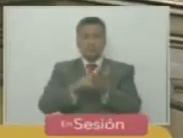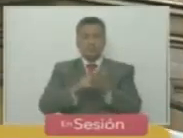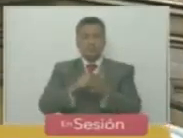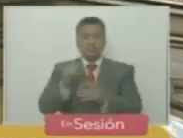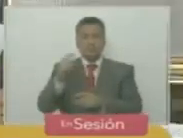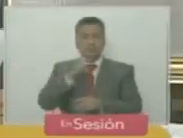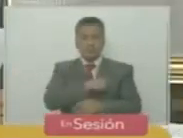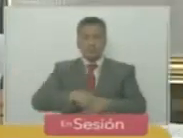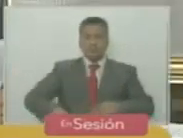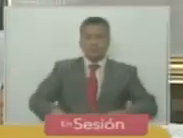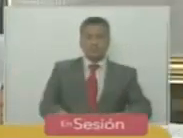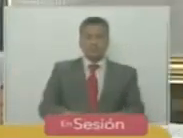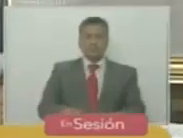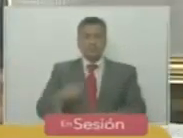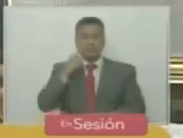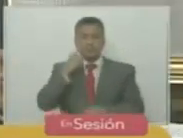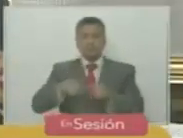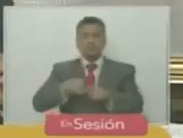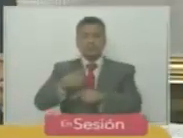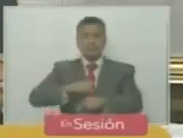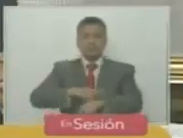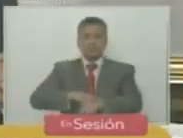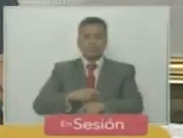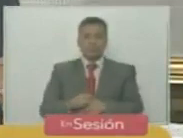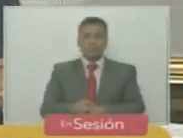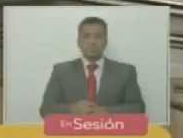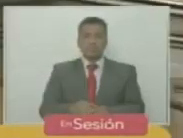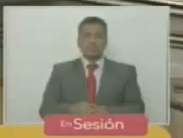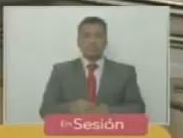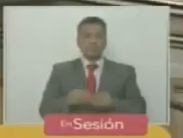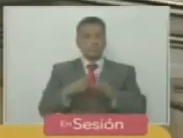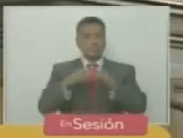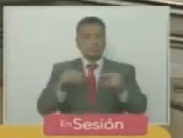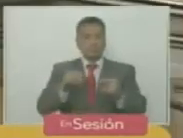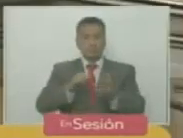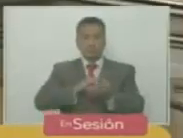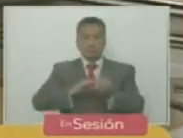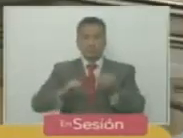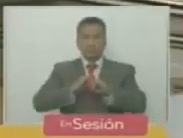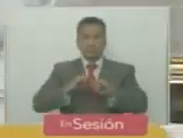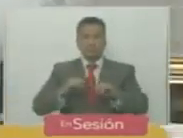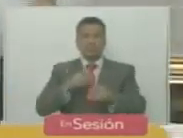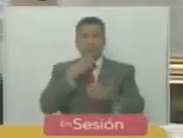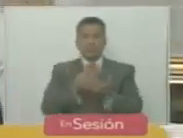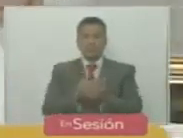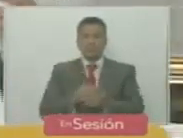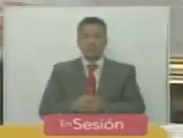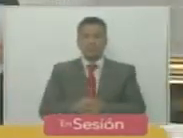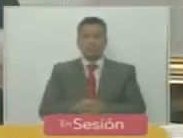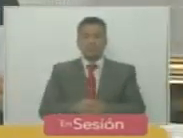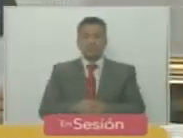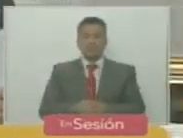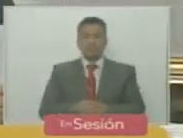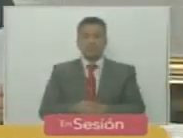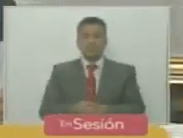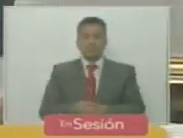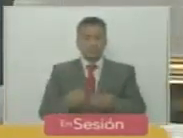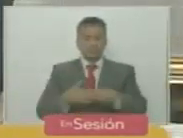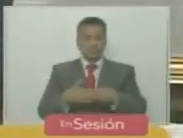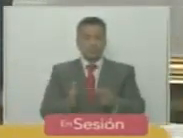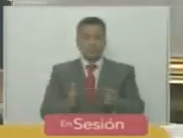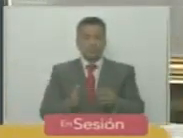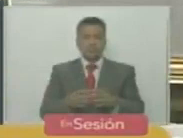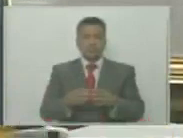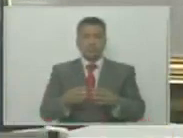ciudadano presidente. En cuenta. Siguiente punto de la cuenta, secretaria. Es todo de la cuenta, presidente. Muchas gracias. Vamos a abrir derechos de